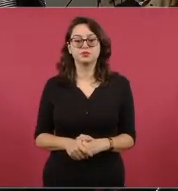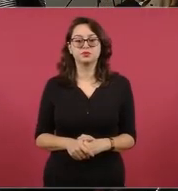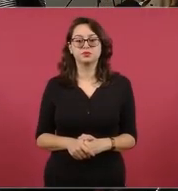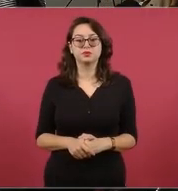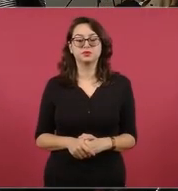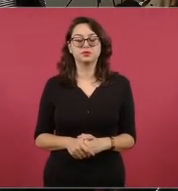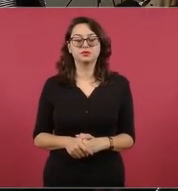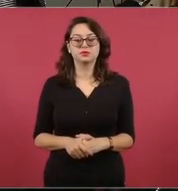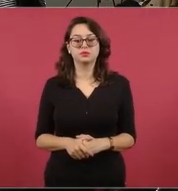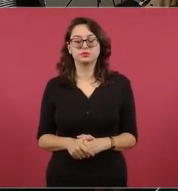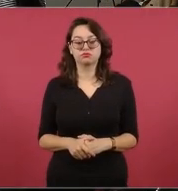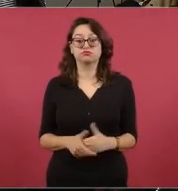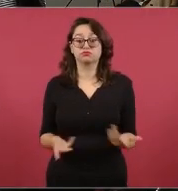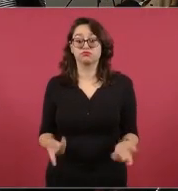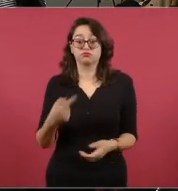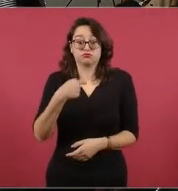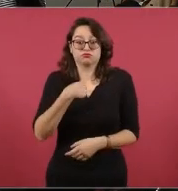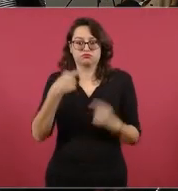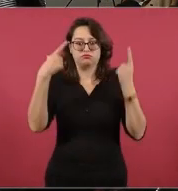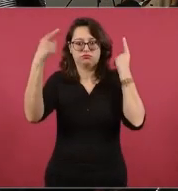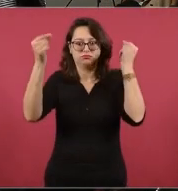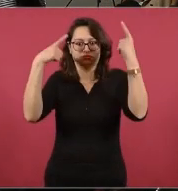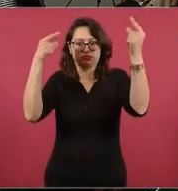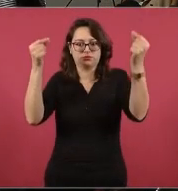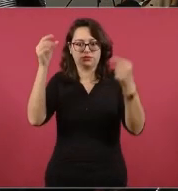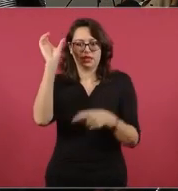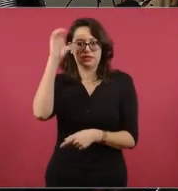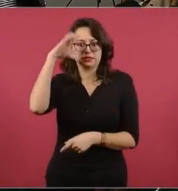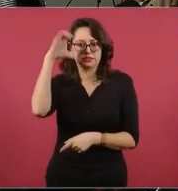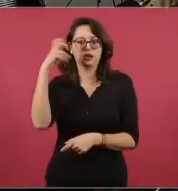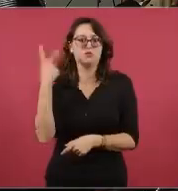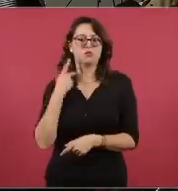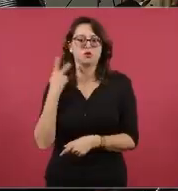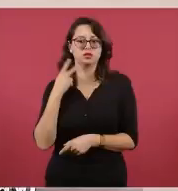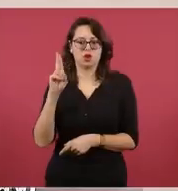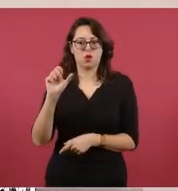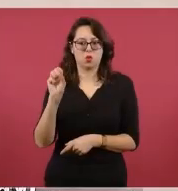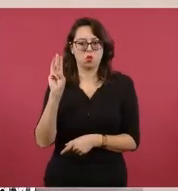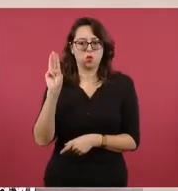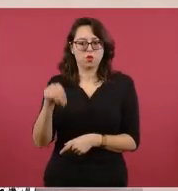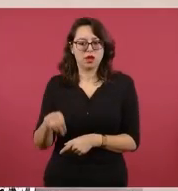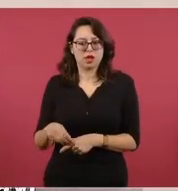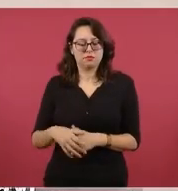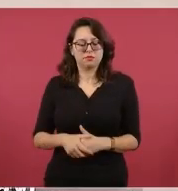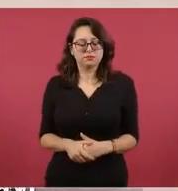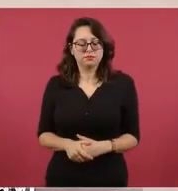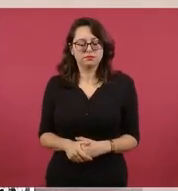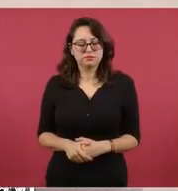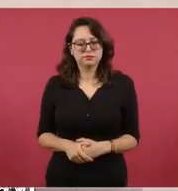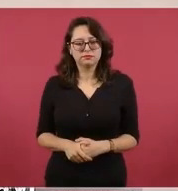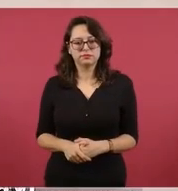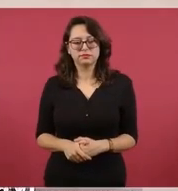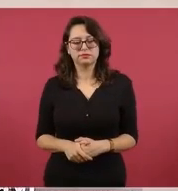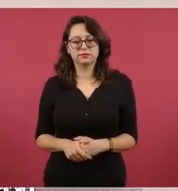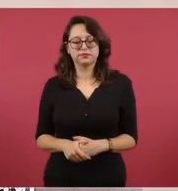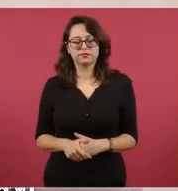yo soy egresado de la Facultad de Ciencias Políticas y se